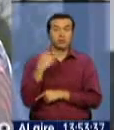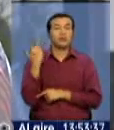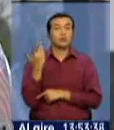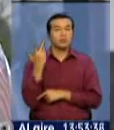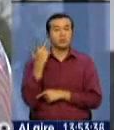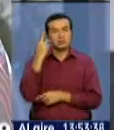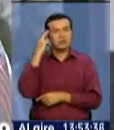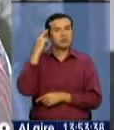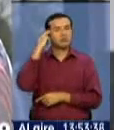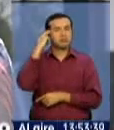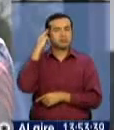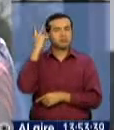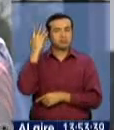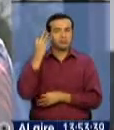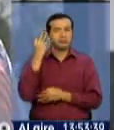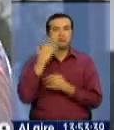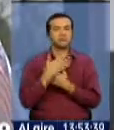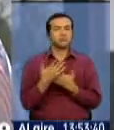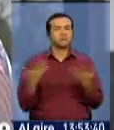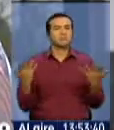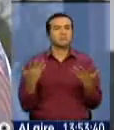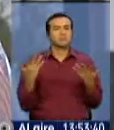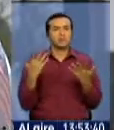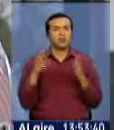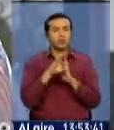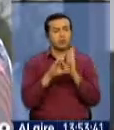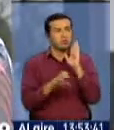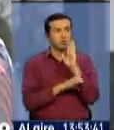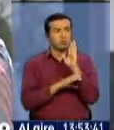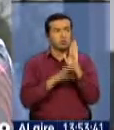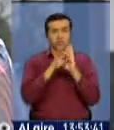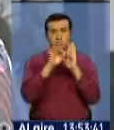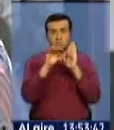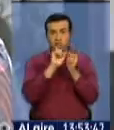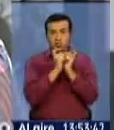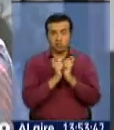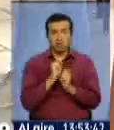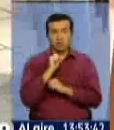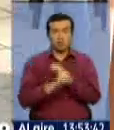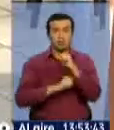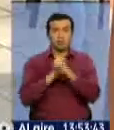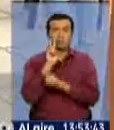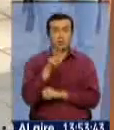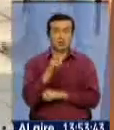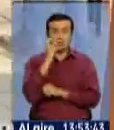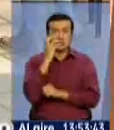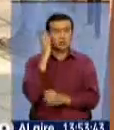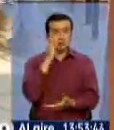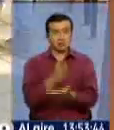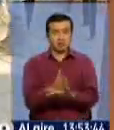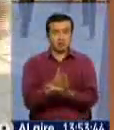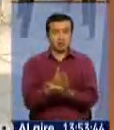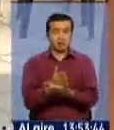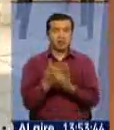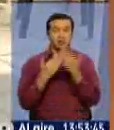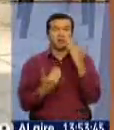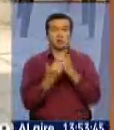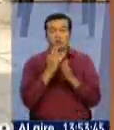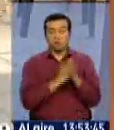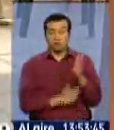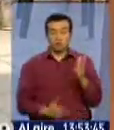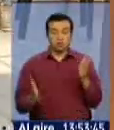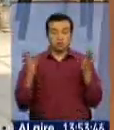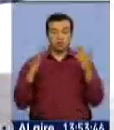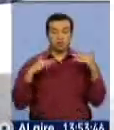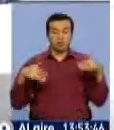suficientemente coherente para echar abajo todas las enmiendas constitucionales del año 2015. Pero más allá de la consulta, en este nuevo momento político